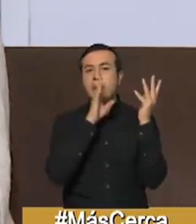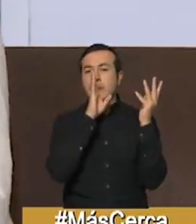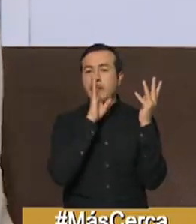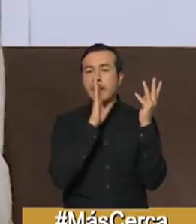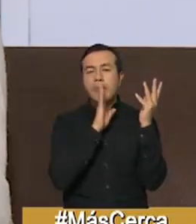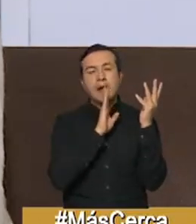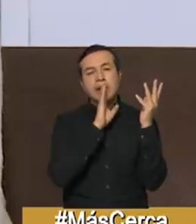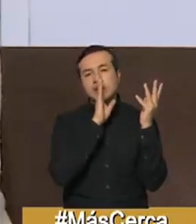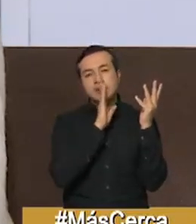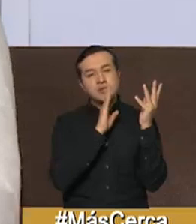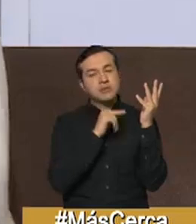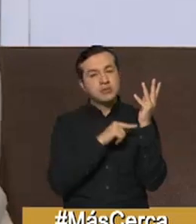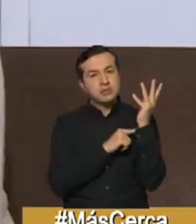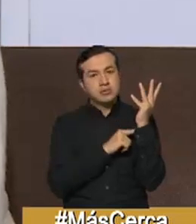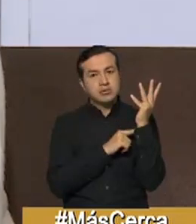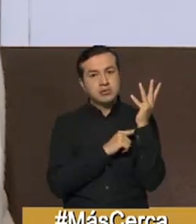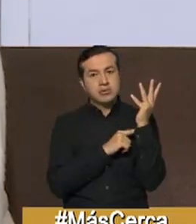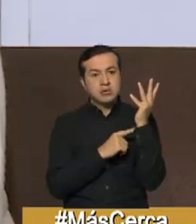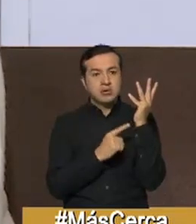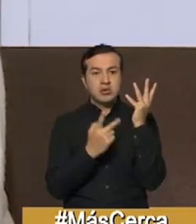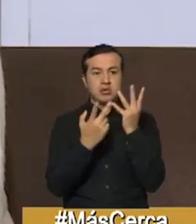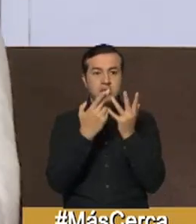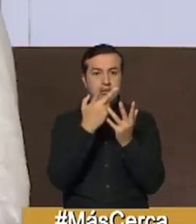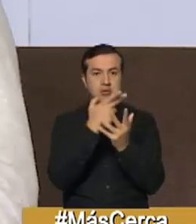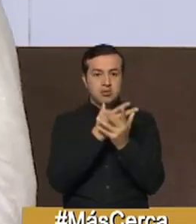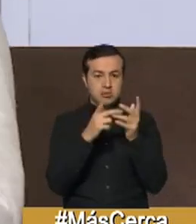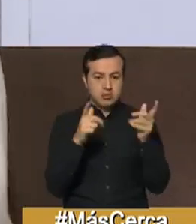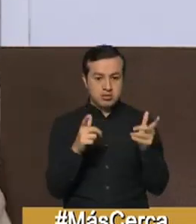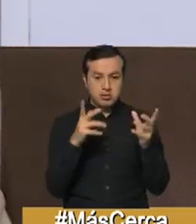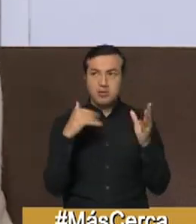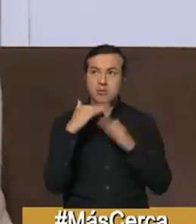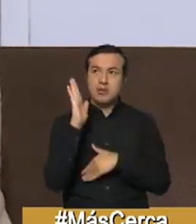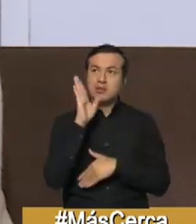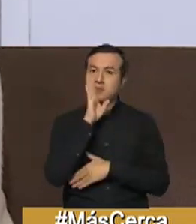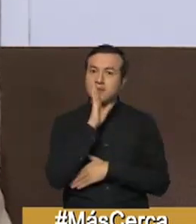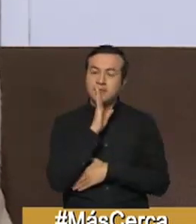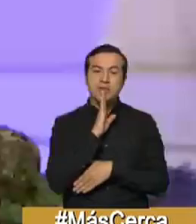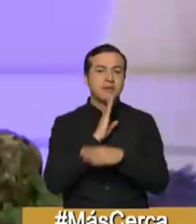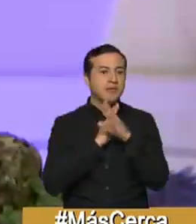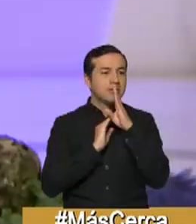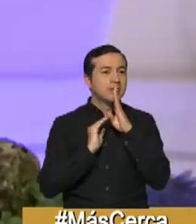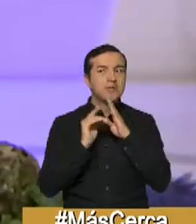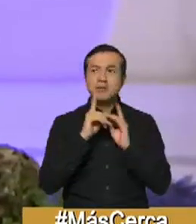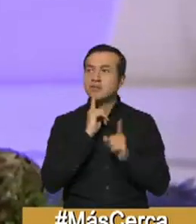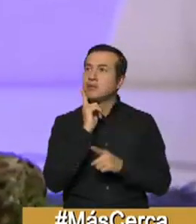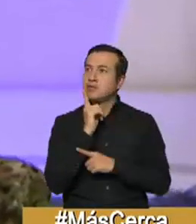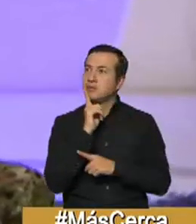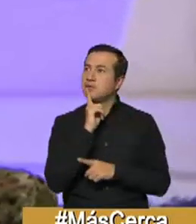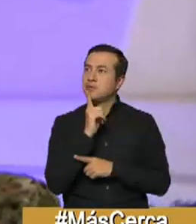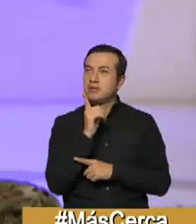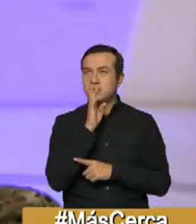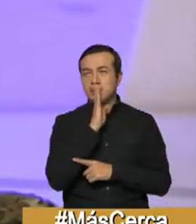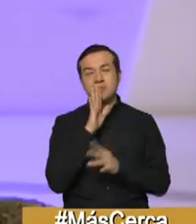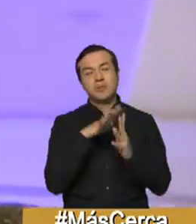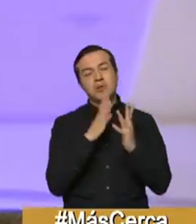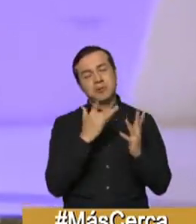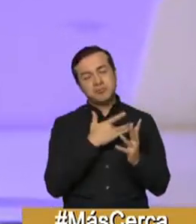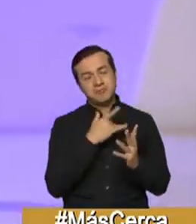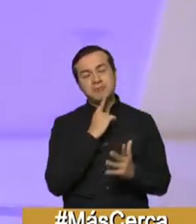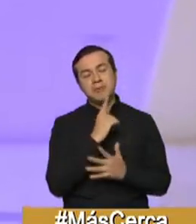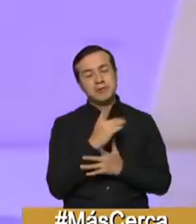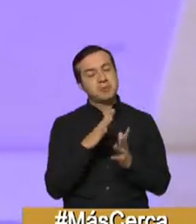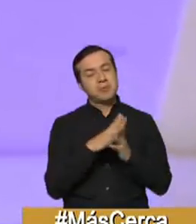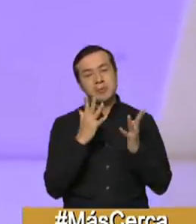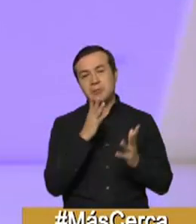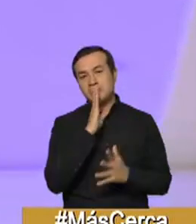Y aparte, en bonsai es muchísimo más de paciencia. Claro, entonces me jacto de la paciencia.